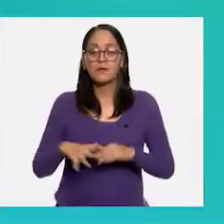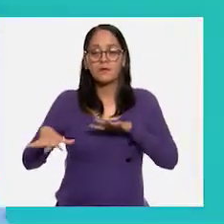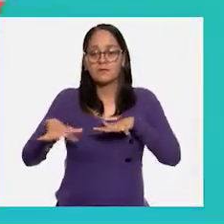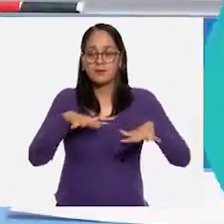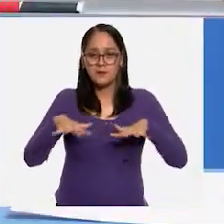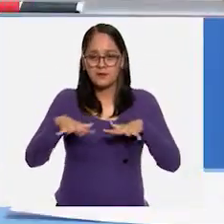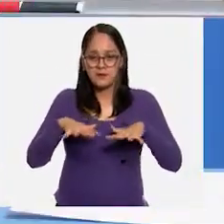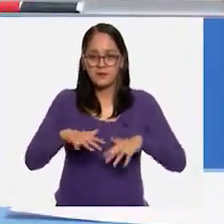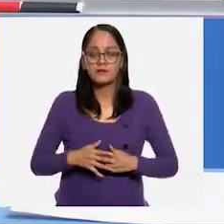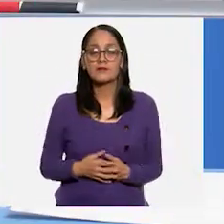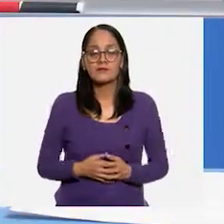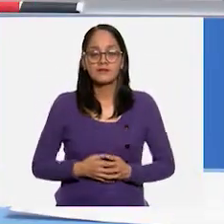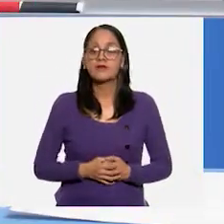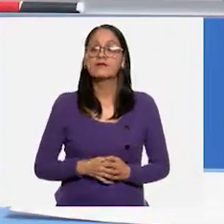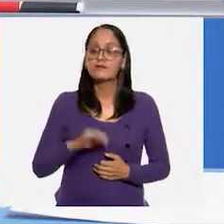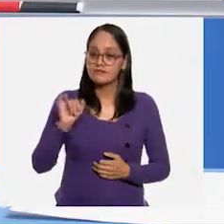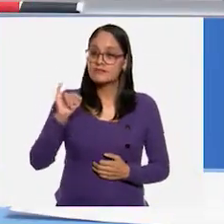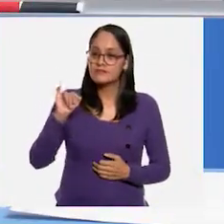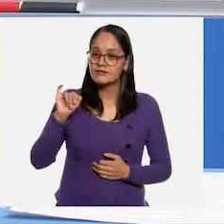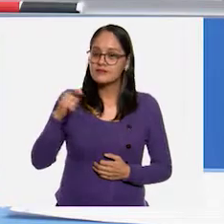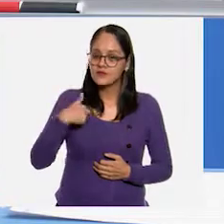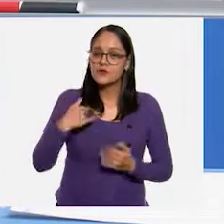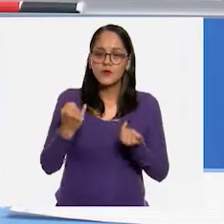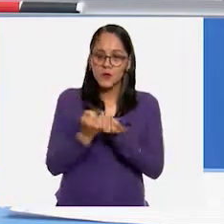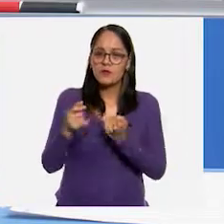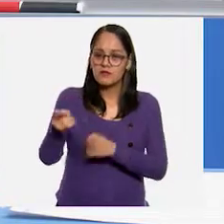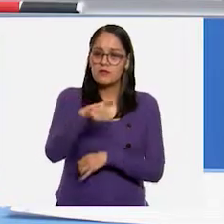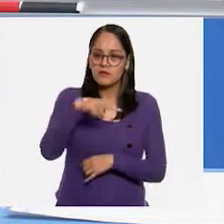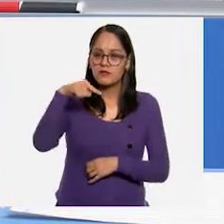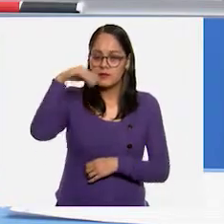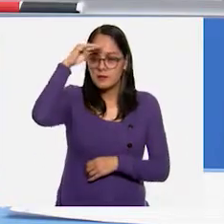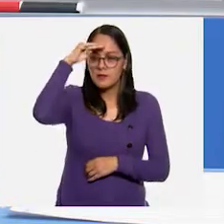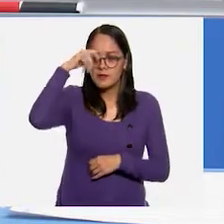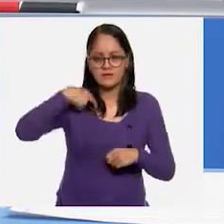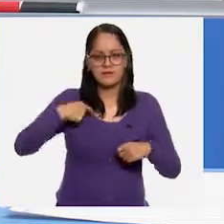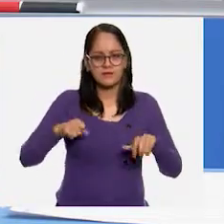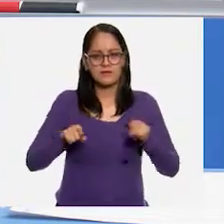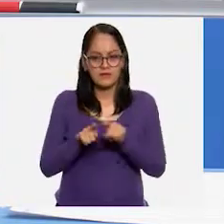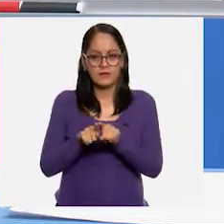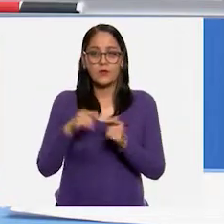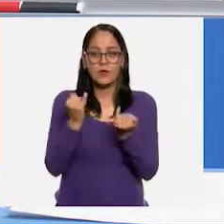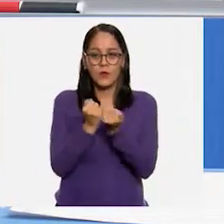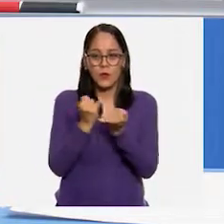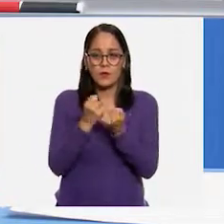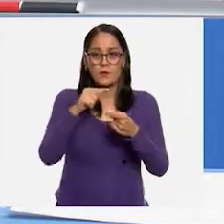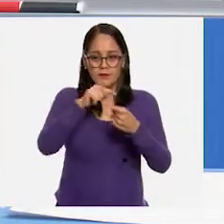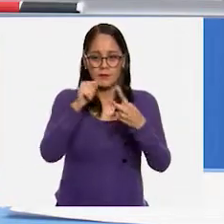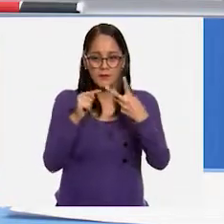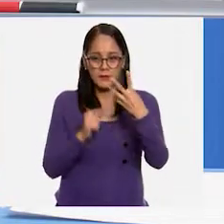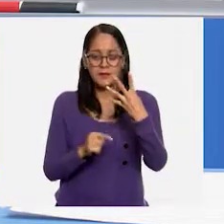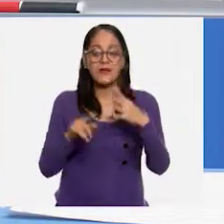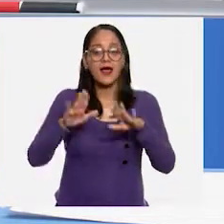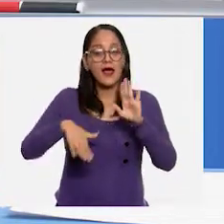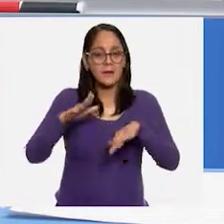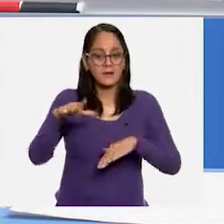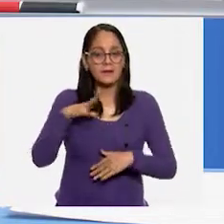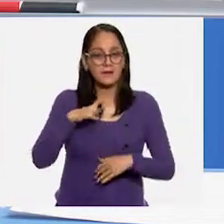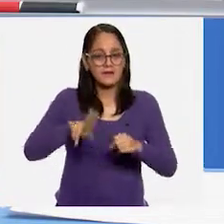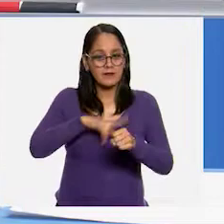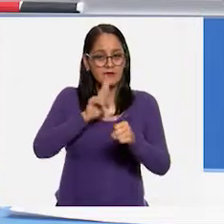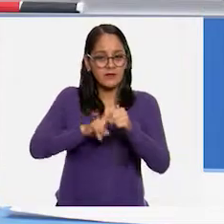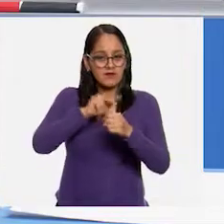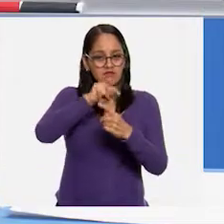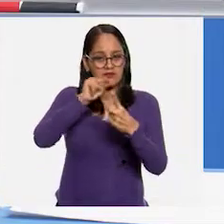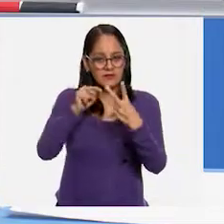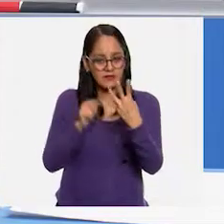terremotos. Sí, yo coincido con ustedes en que los desastres hay algún componente natural, pero